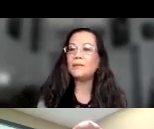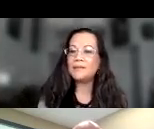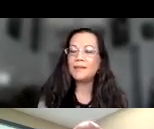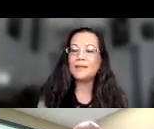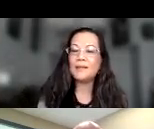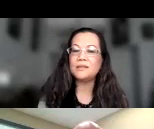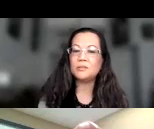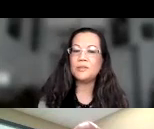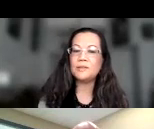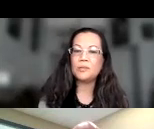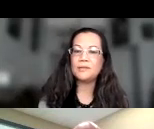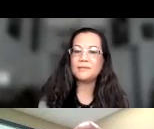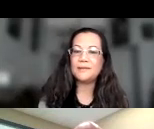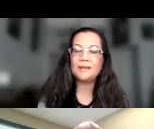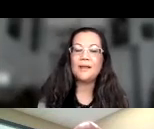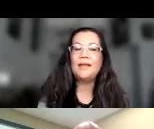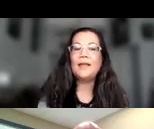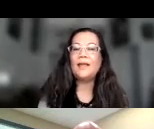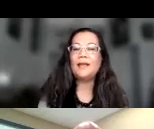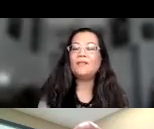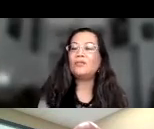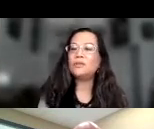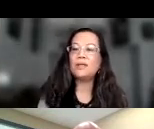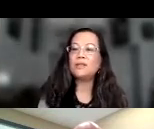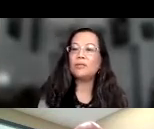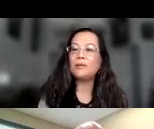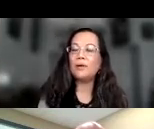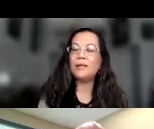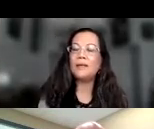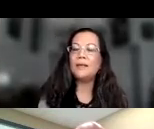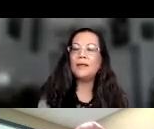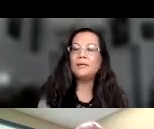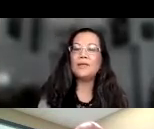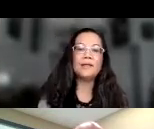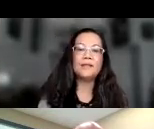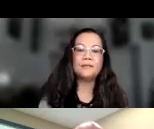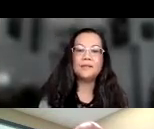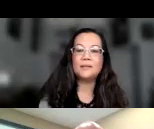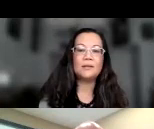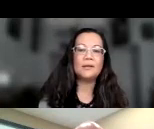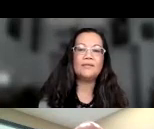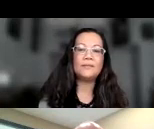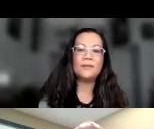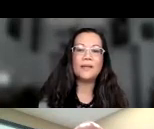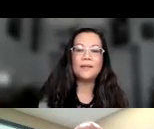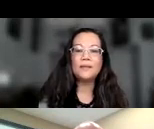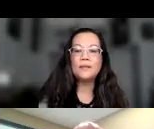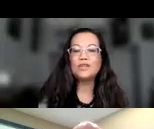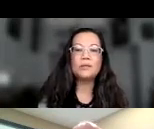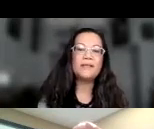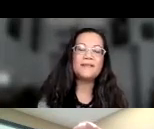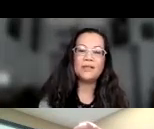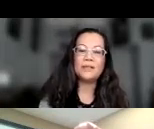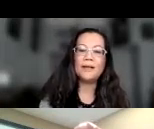también vamos a tener los procesos de elegibilidad. Para 2021 vamos a tener